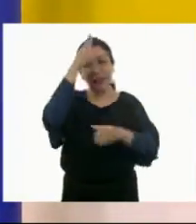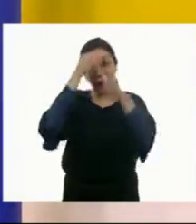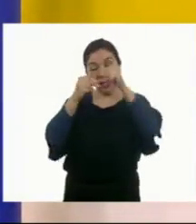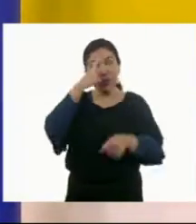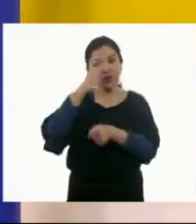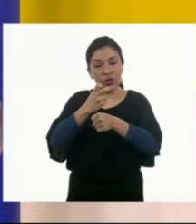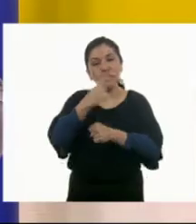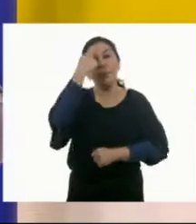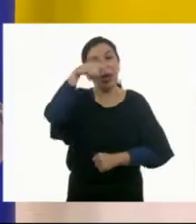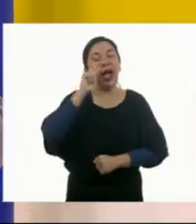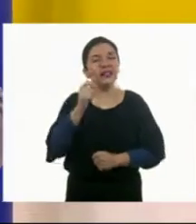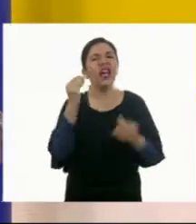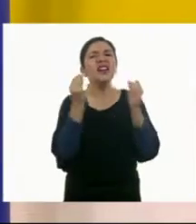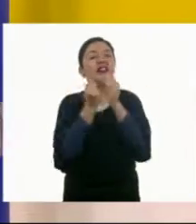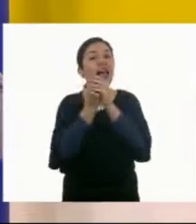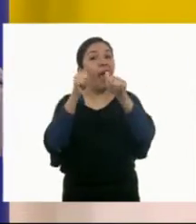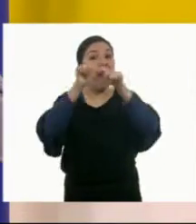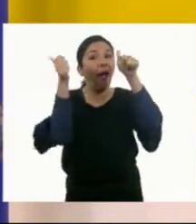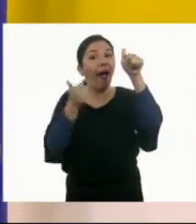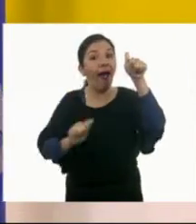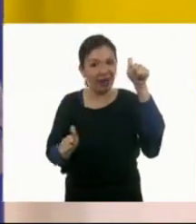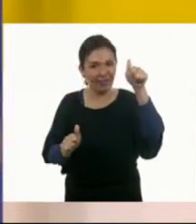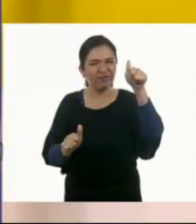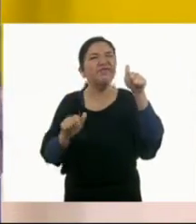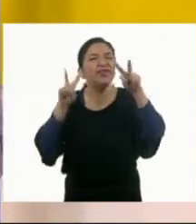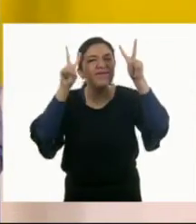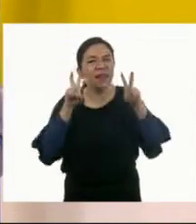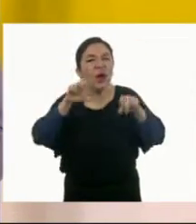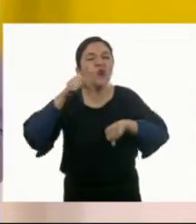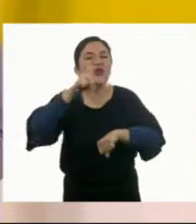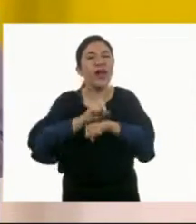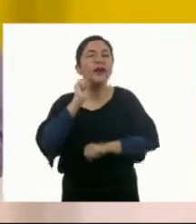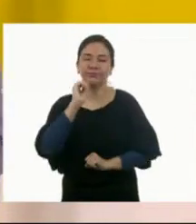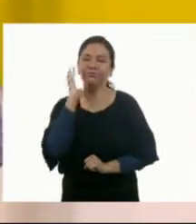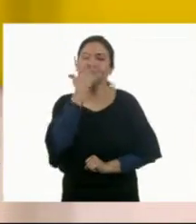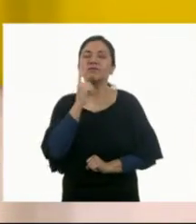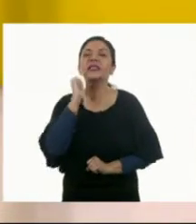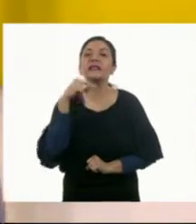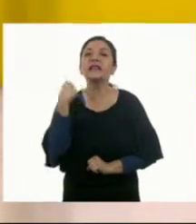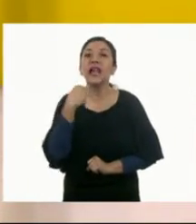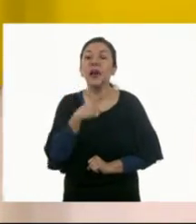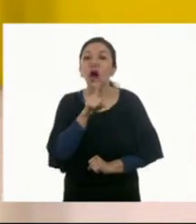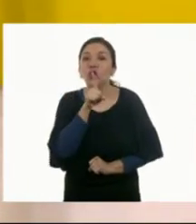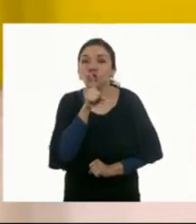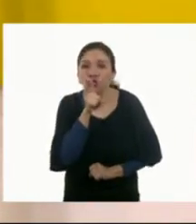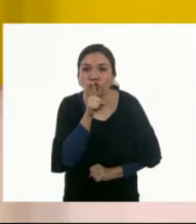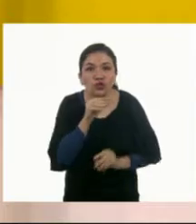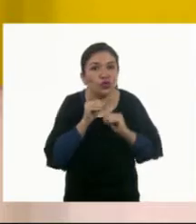2 para la asignatura de artes. El tema que vamos a ver hoy es muy bonito porque se llama...